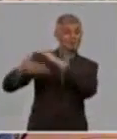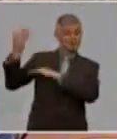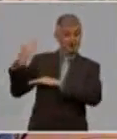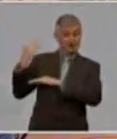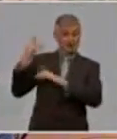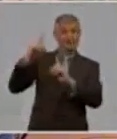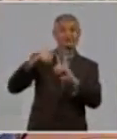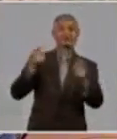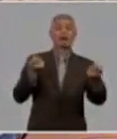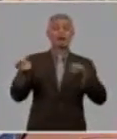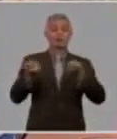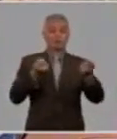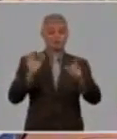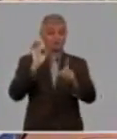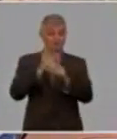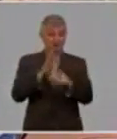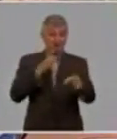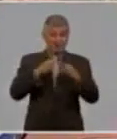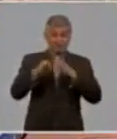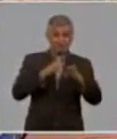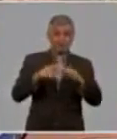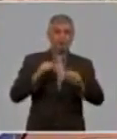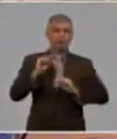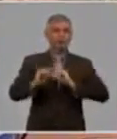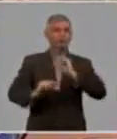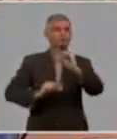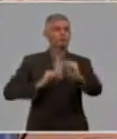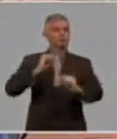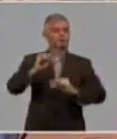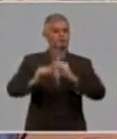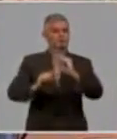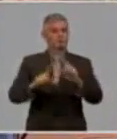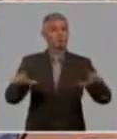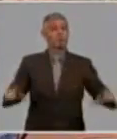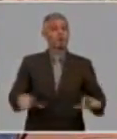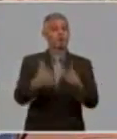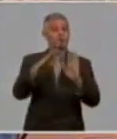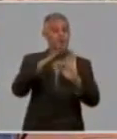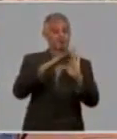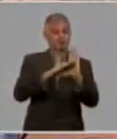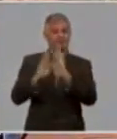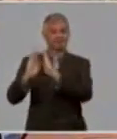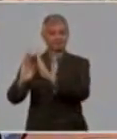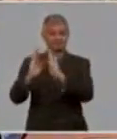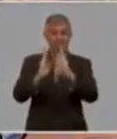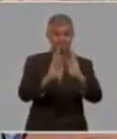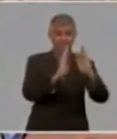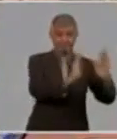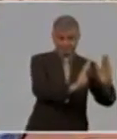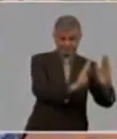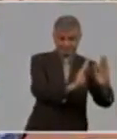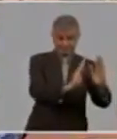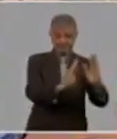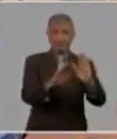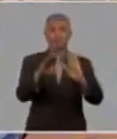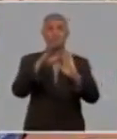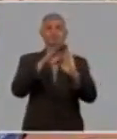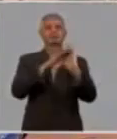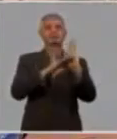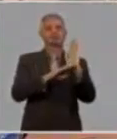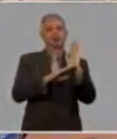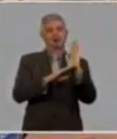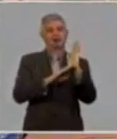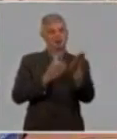será gradual y bajo cumplimiento de medidas sanitarias. Es decir, durante las tres fases se van a mantener un grupo de medidas que, bueno, yo